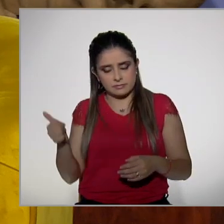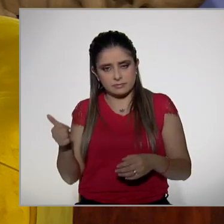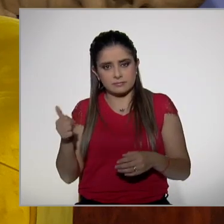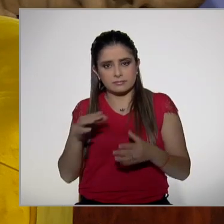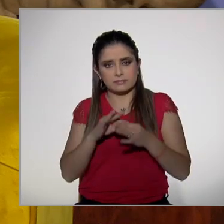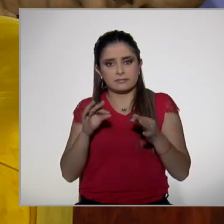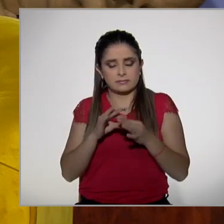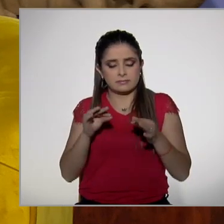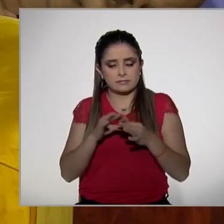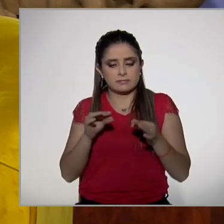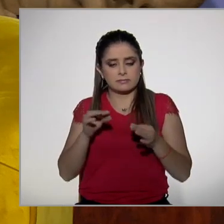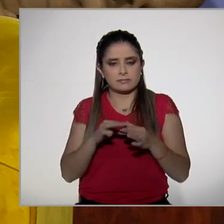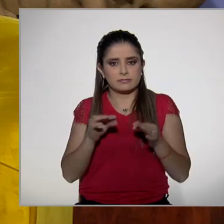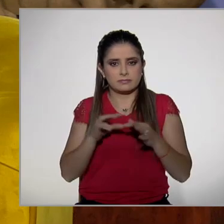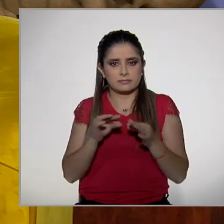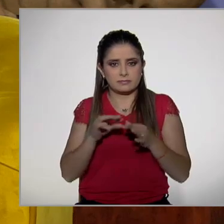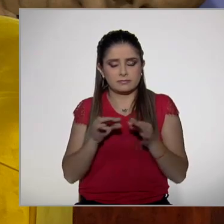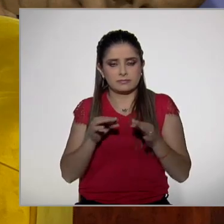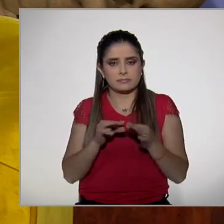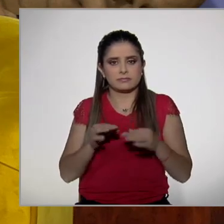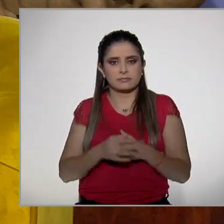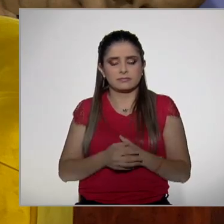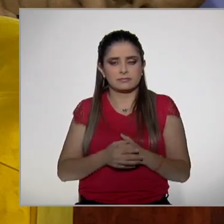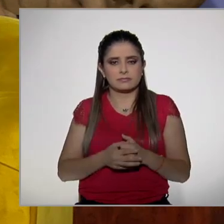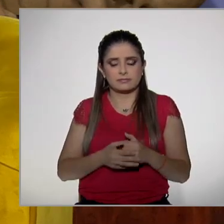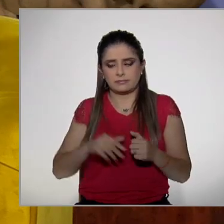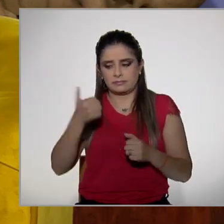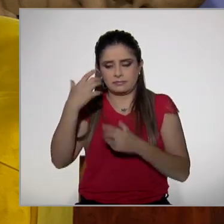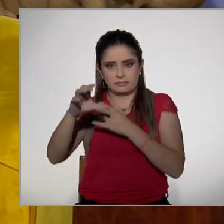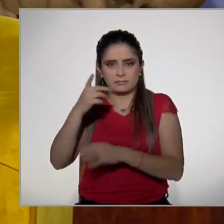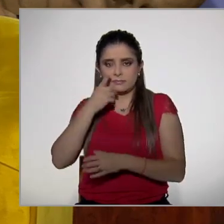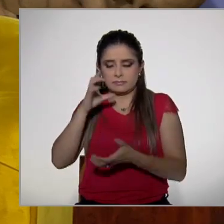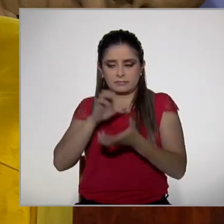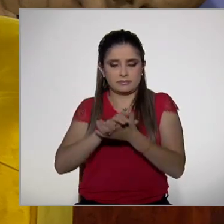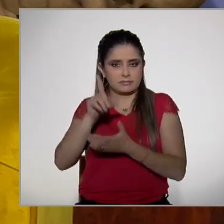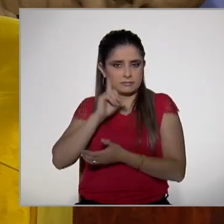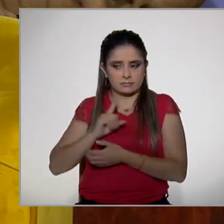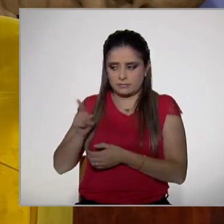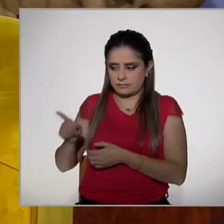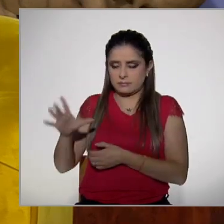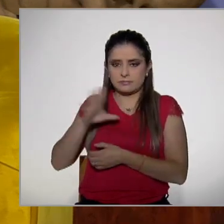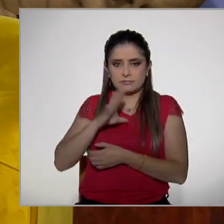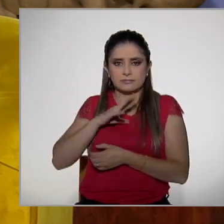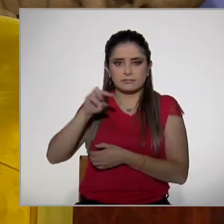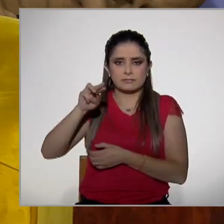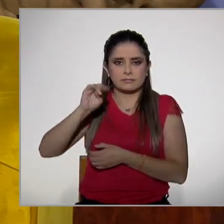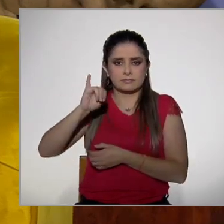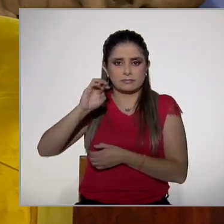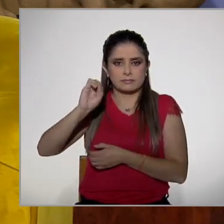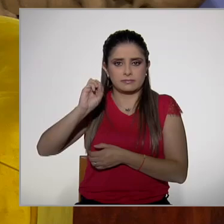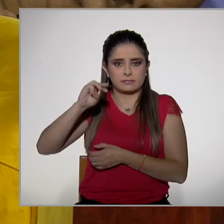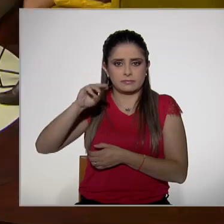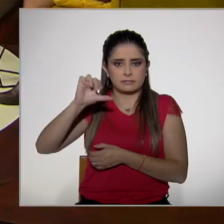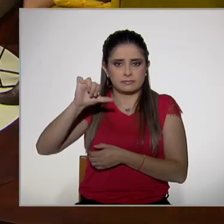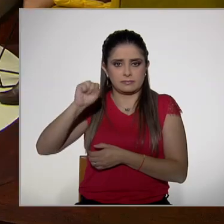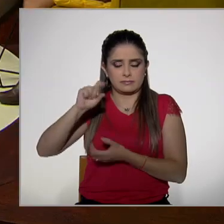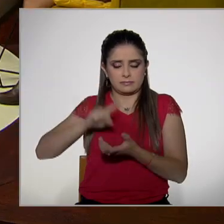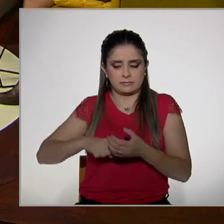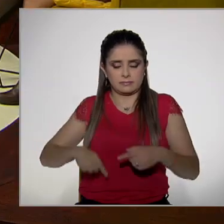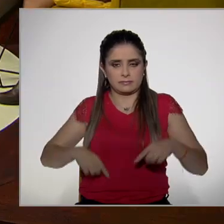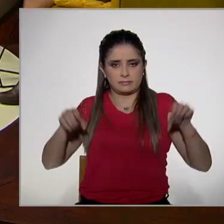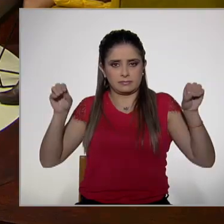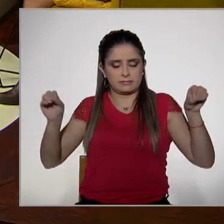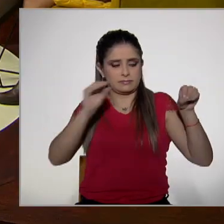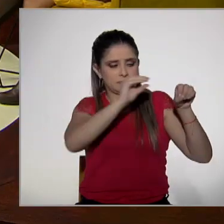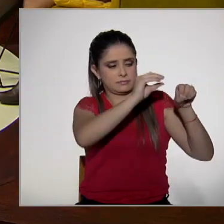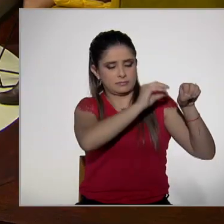perdón el señor martín martínez nos dice que su esposa tiene miomas y eso le ha condicionado a